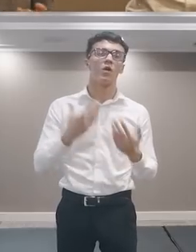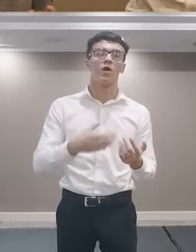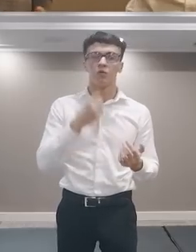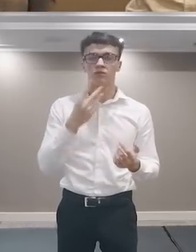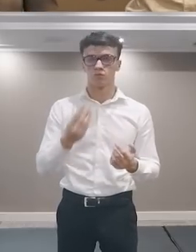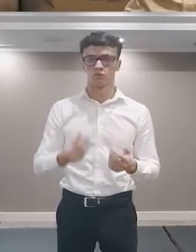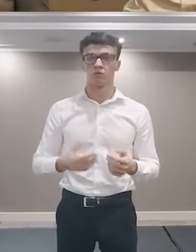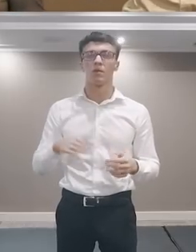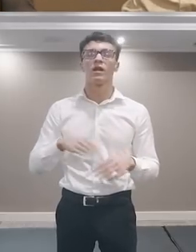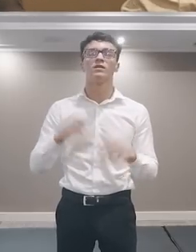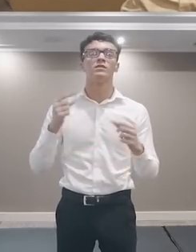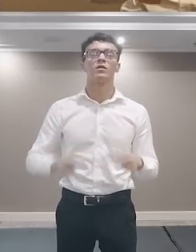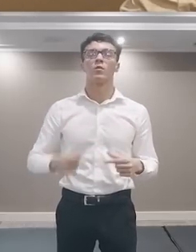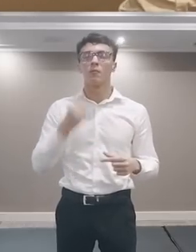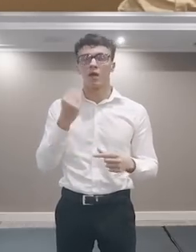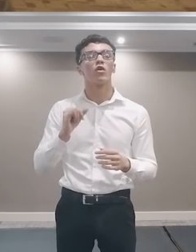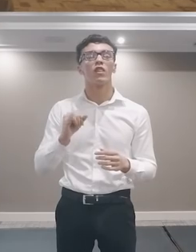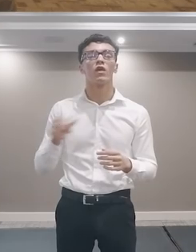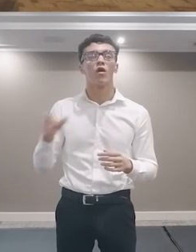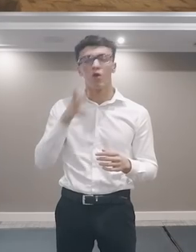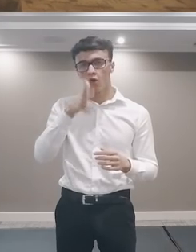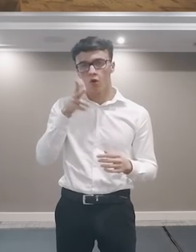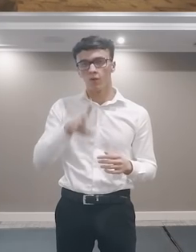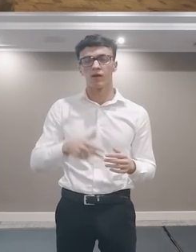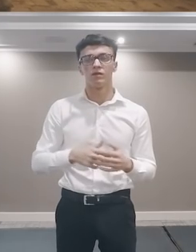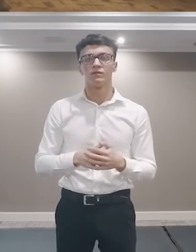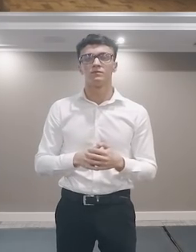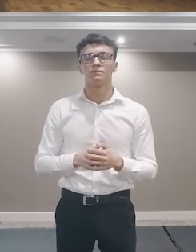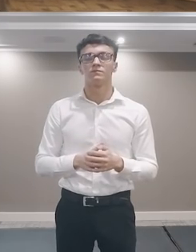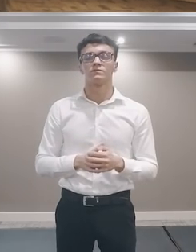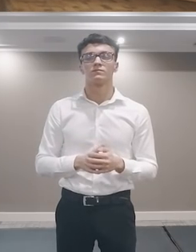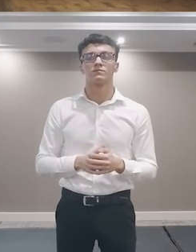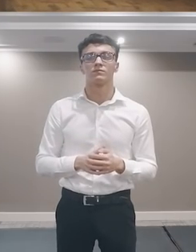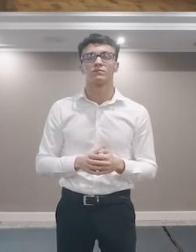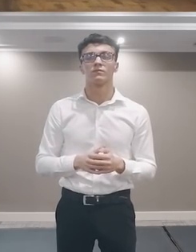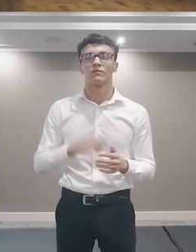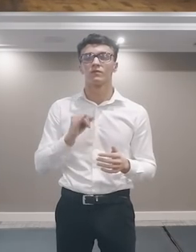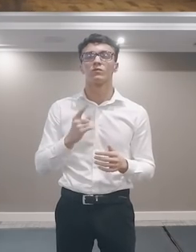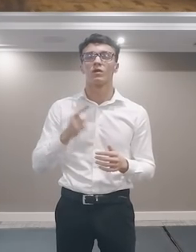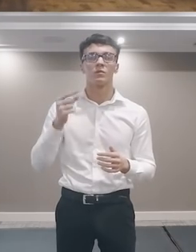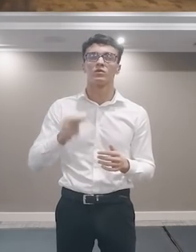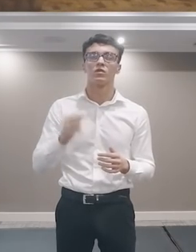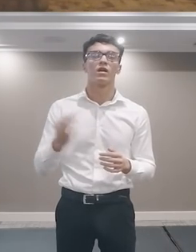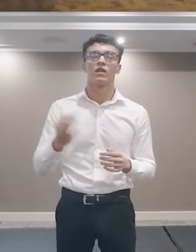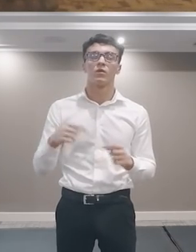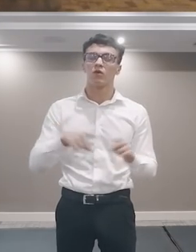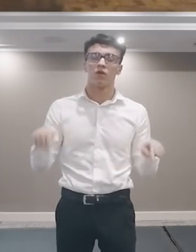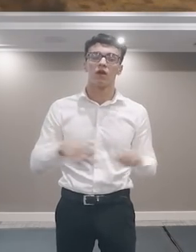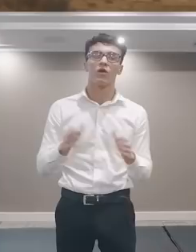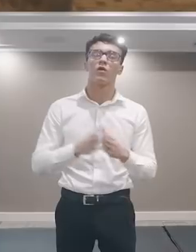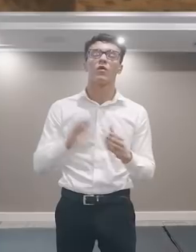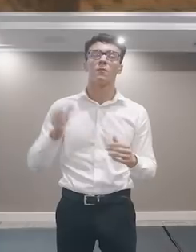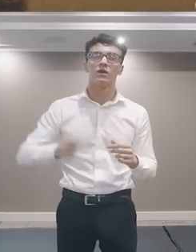y yo cuando el conocido lo conocí hace cuatro meses así que una vez una serie de cargo de verano de aquellas personas que le sumen